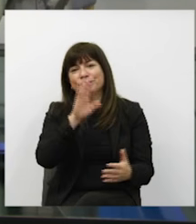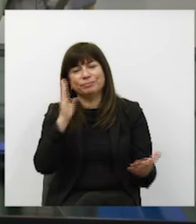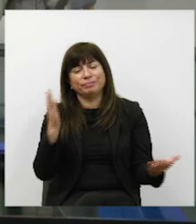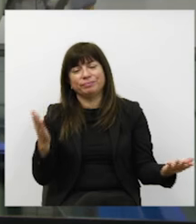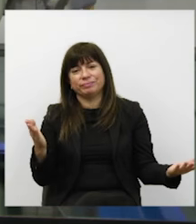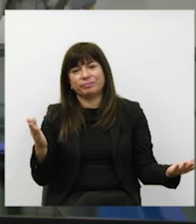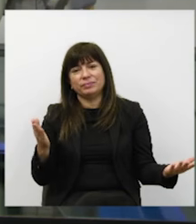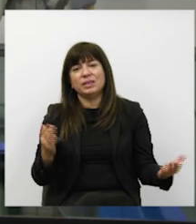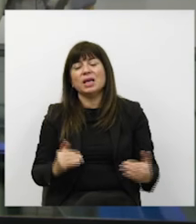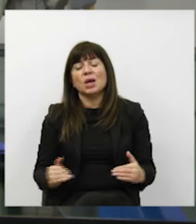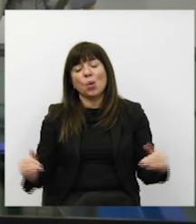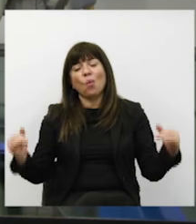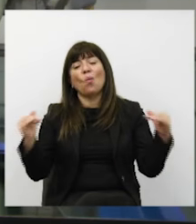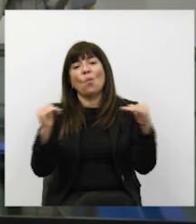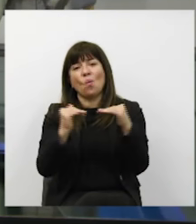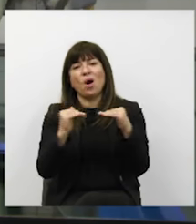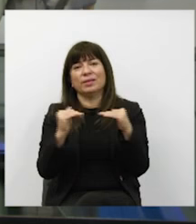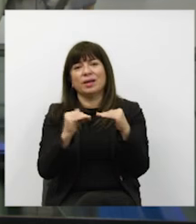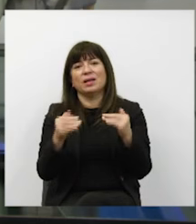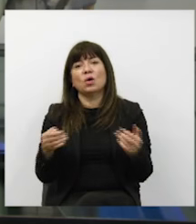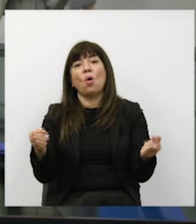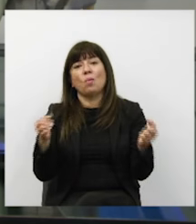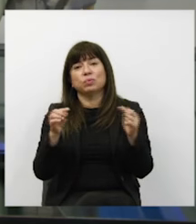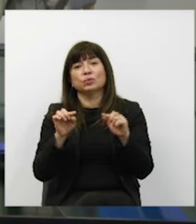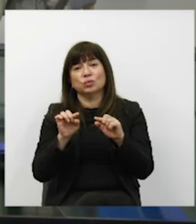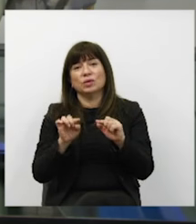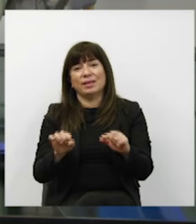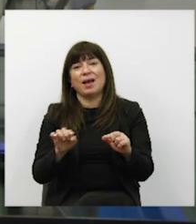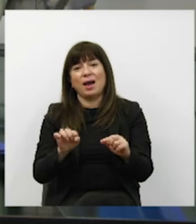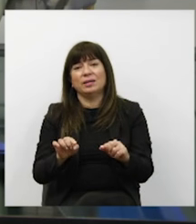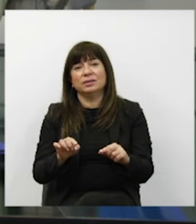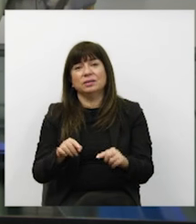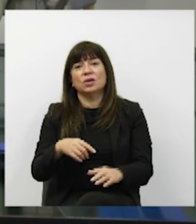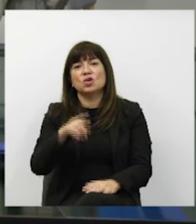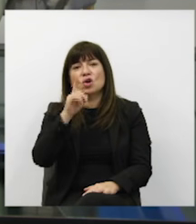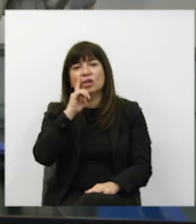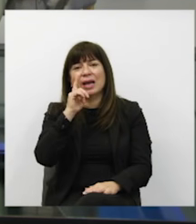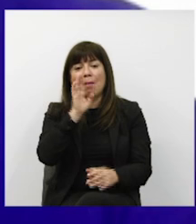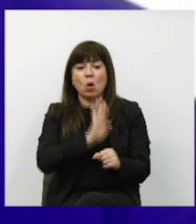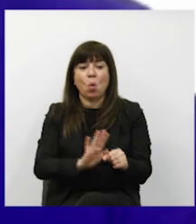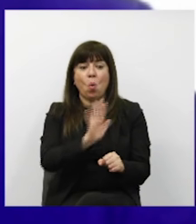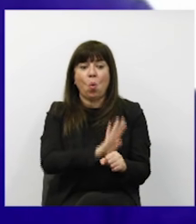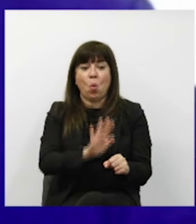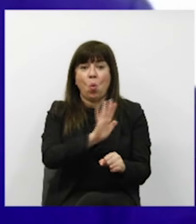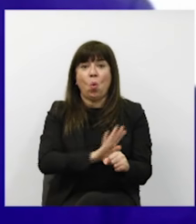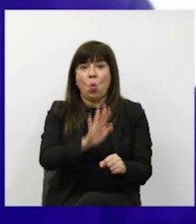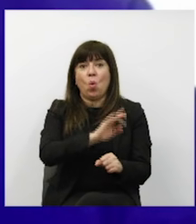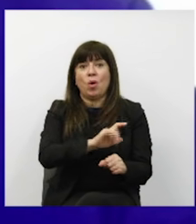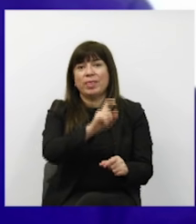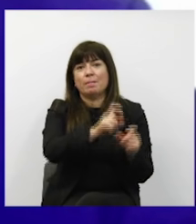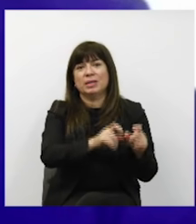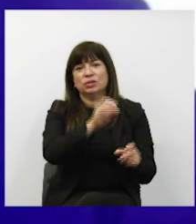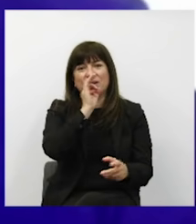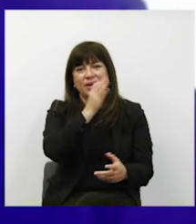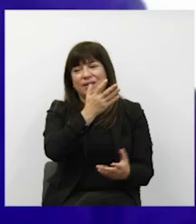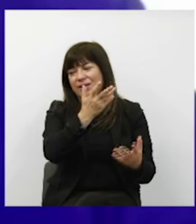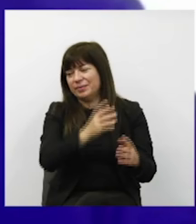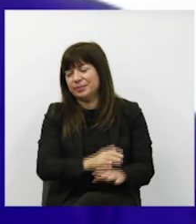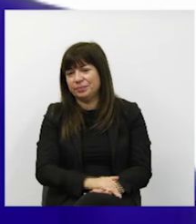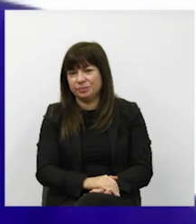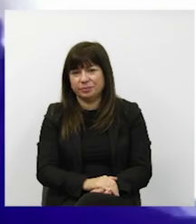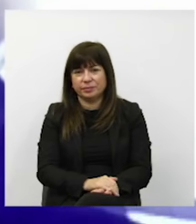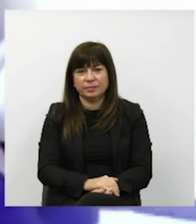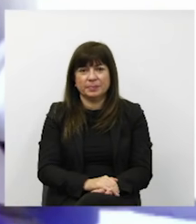de oportunidades de adquisición de capital humano y no tengamos hiperprotección, ¿cierto?, de la inflexibilidad